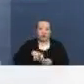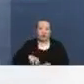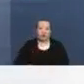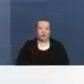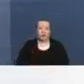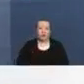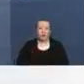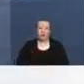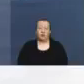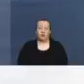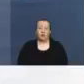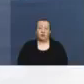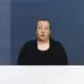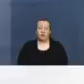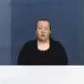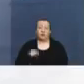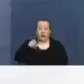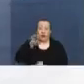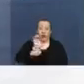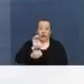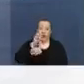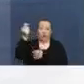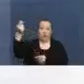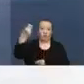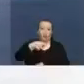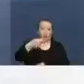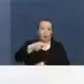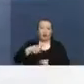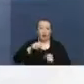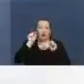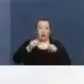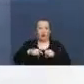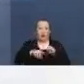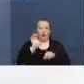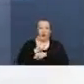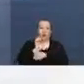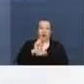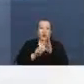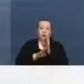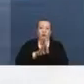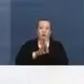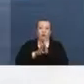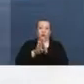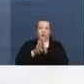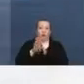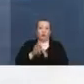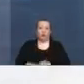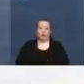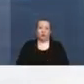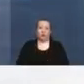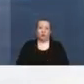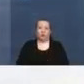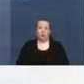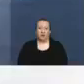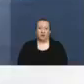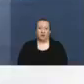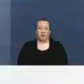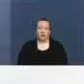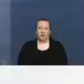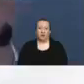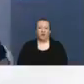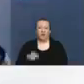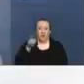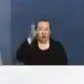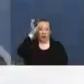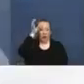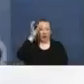patria eso nos permitió sobrevivir mientras éste mandaba su plata fuera del país con indignas y quieren hacernos creer que